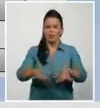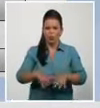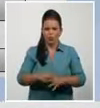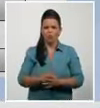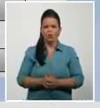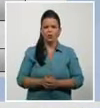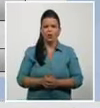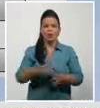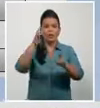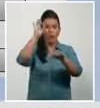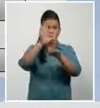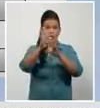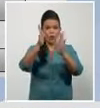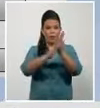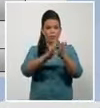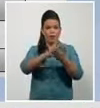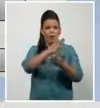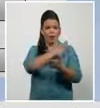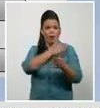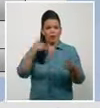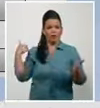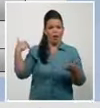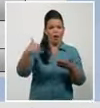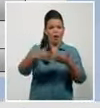la transmisión,